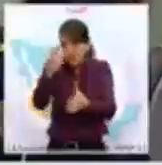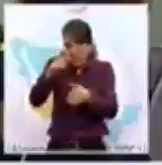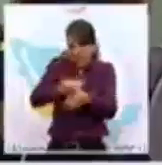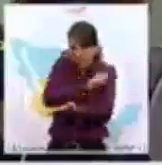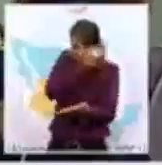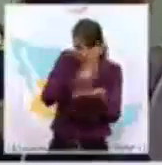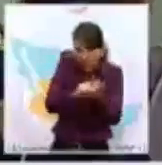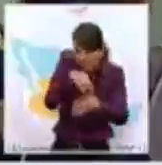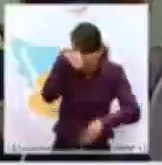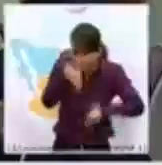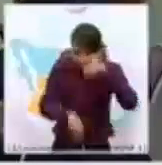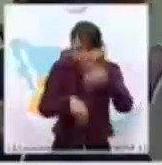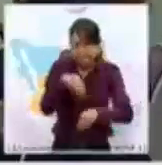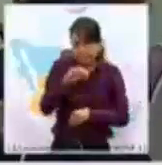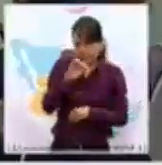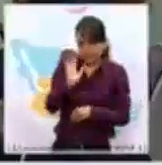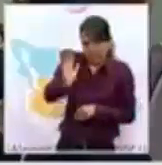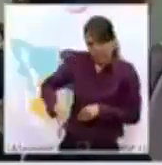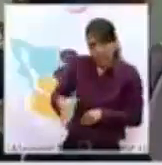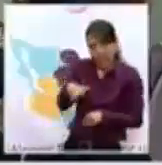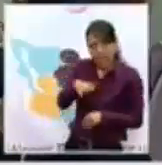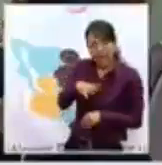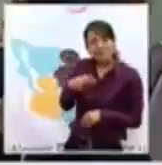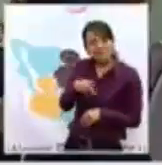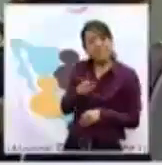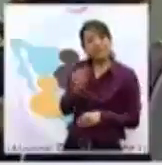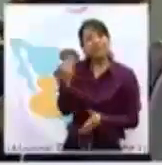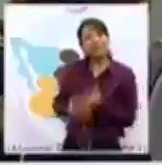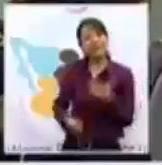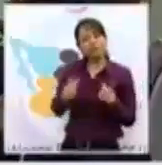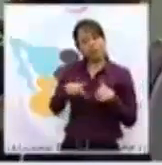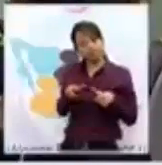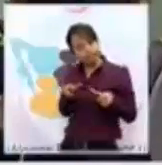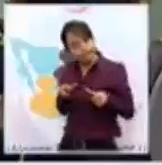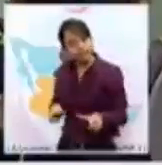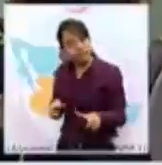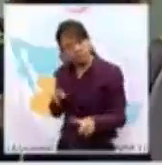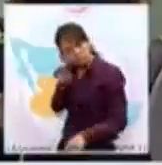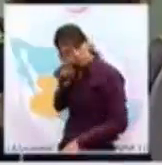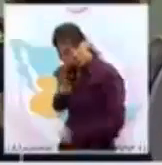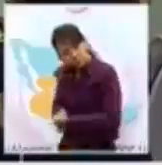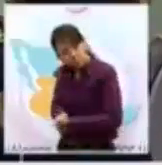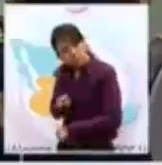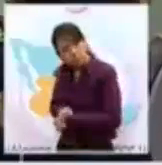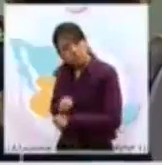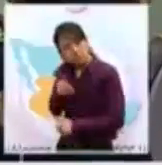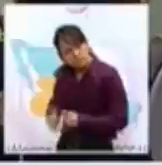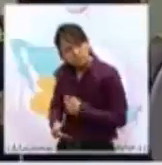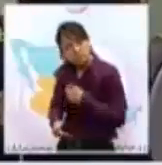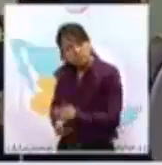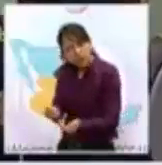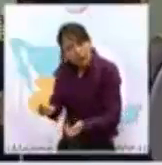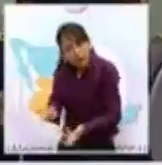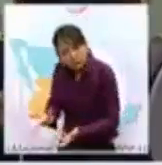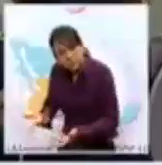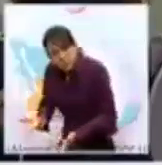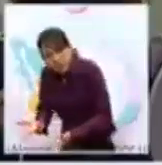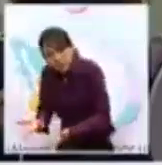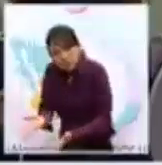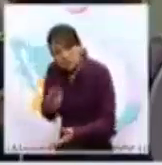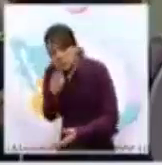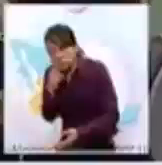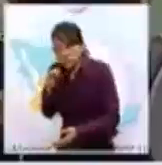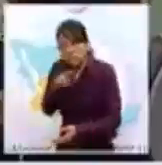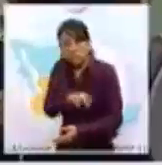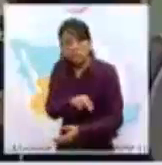muy cercana, donde efectivamente falta una revisión, yo creo que estructural, de toda la parte de educación superior y